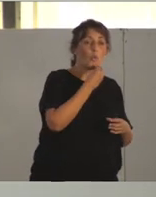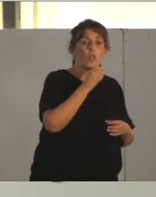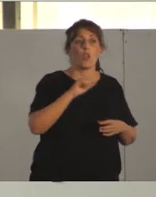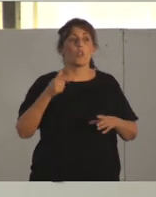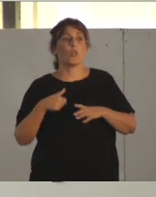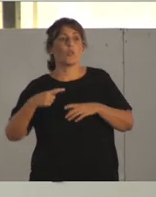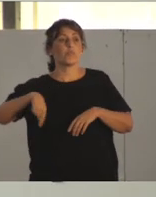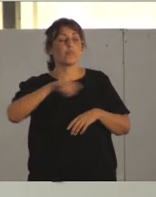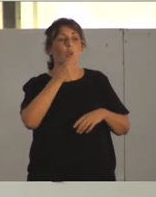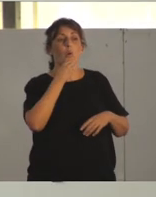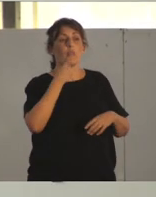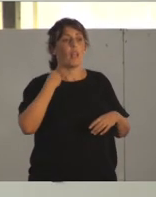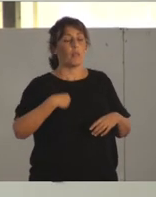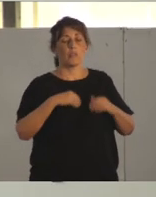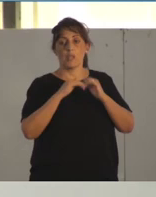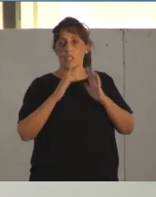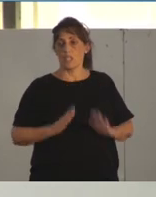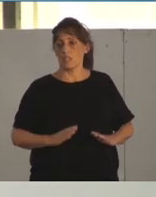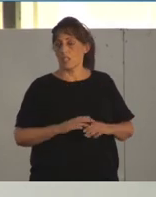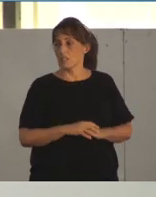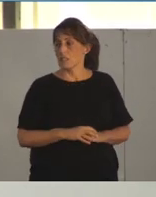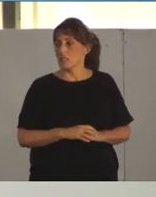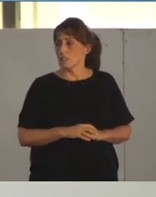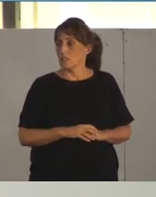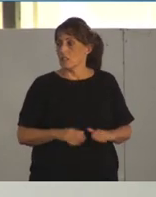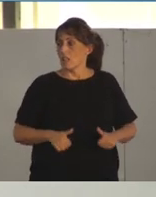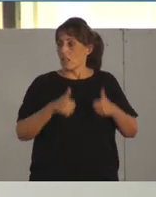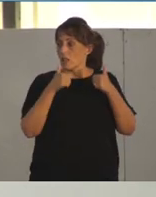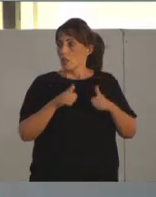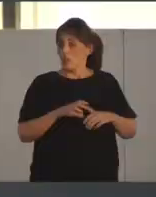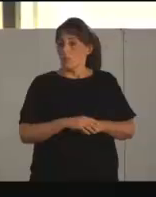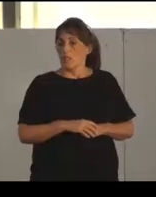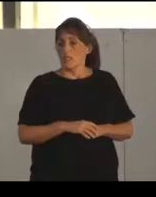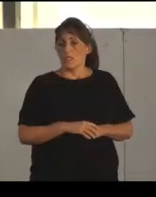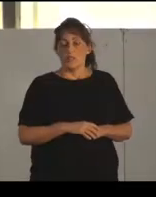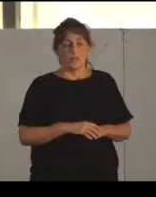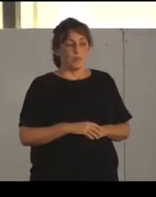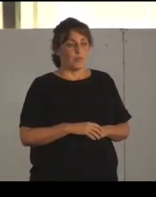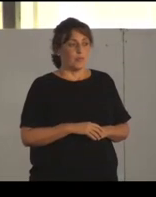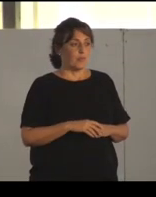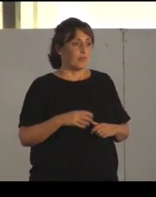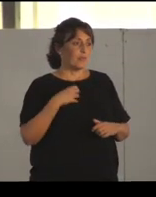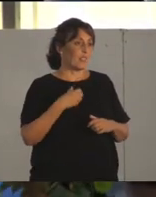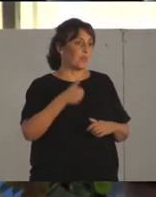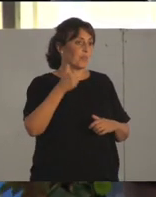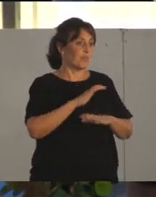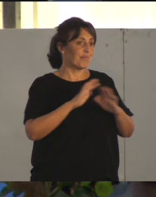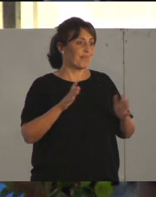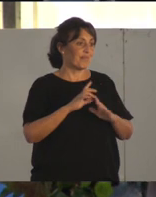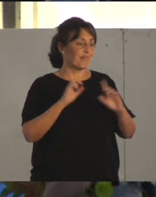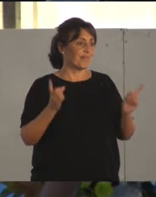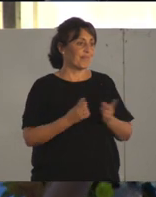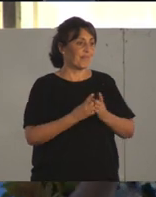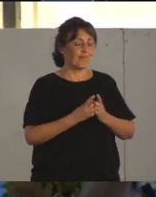mismo. Y bueno, y no me dejan hablar más, seguiría un rato, pero no puedo. En Espace